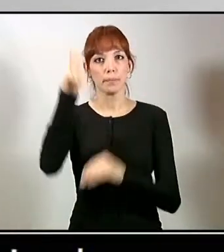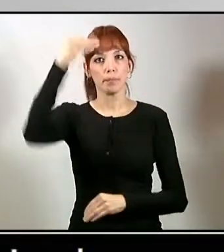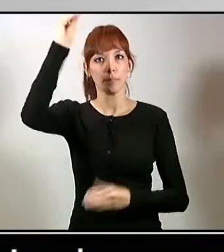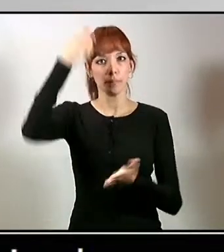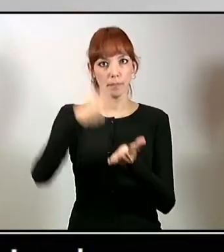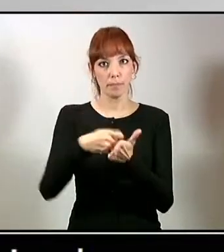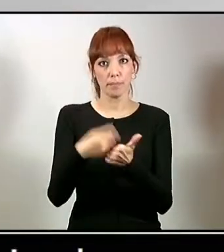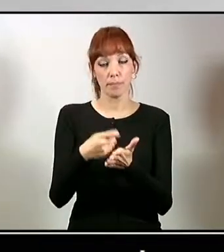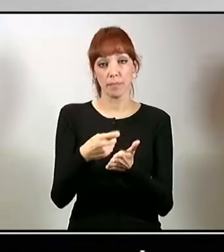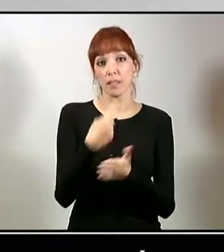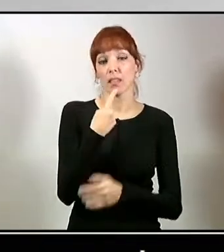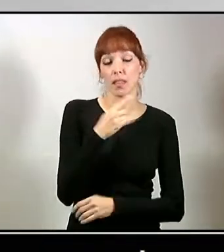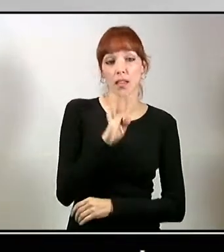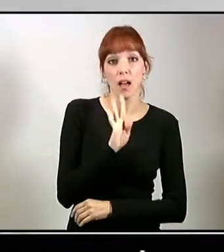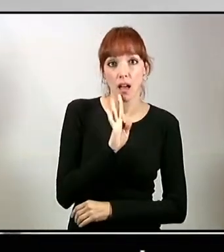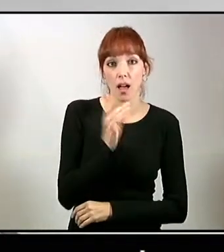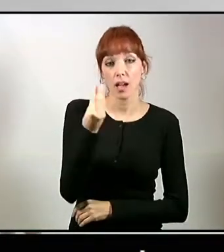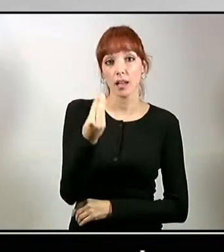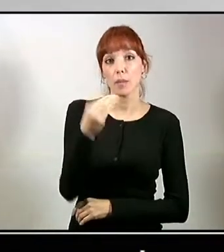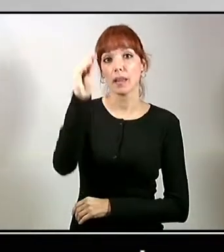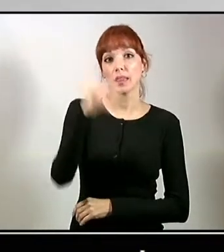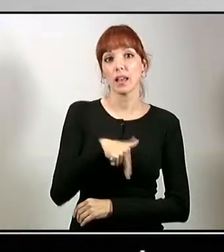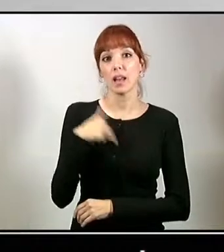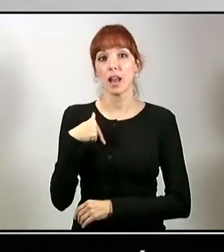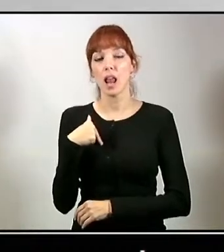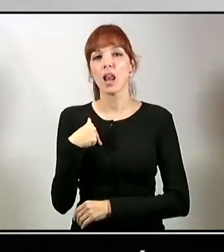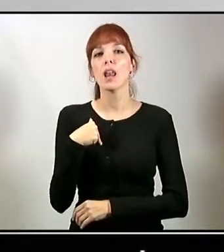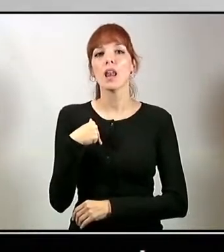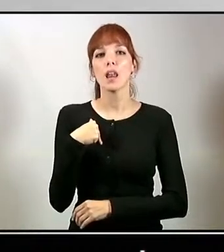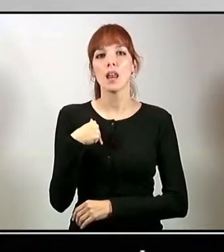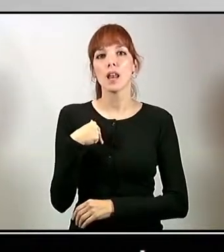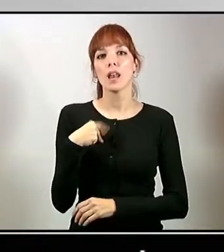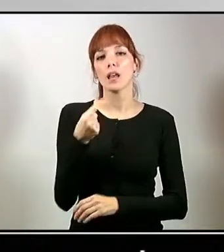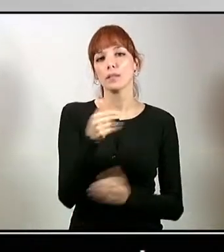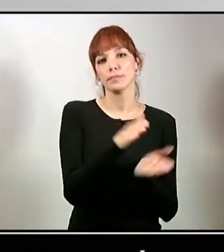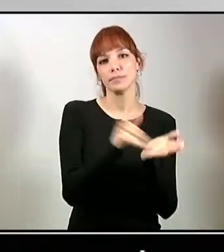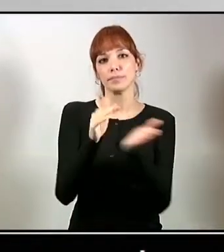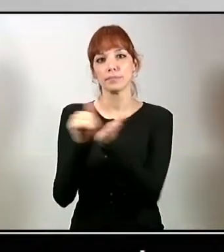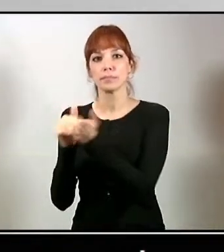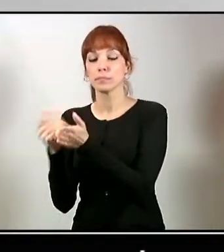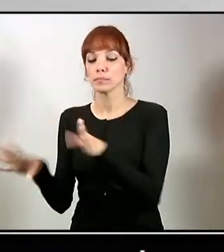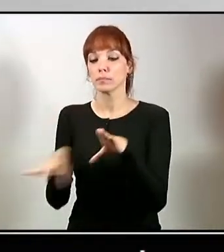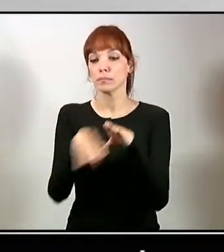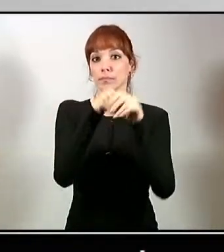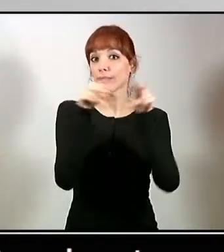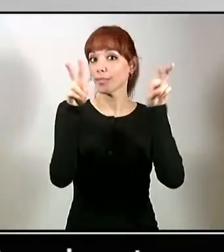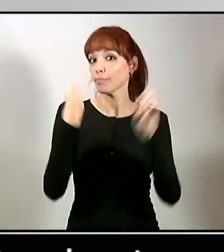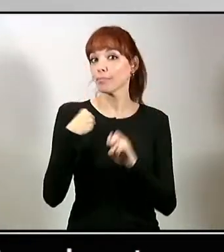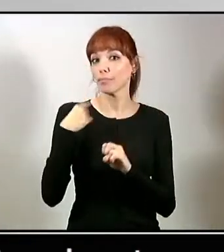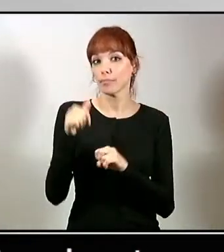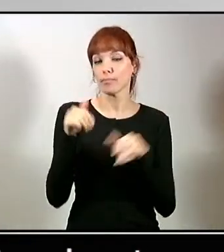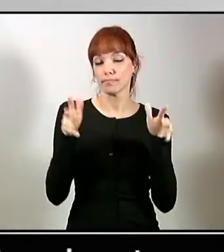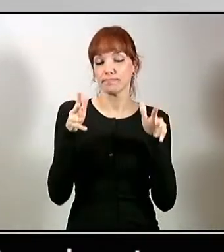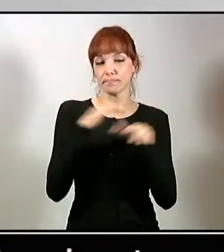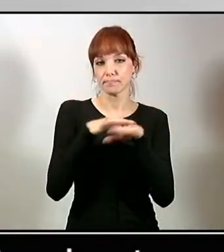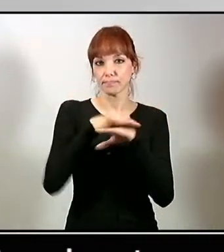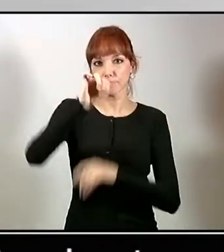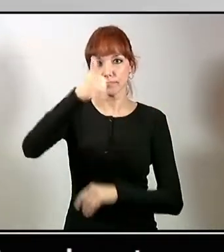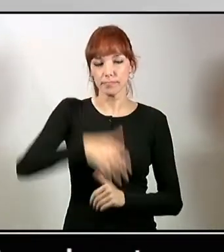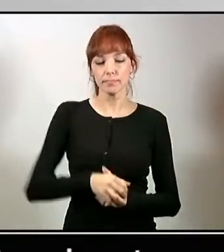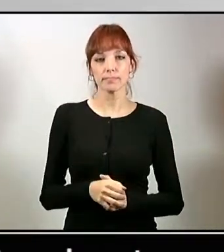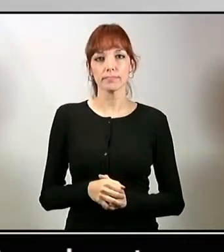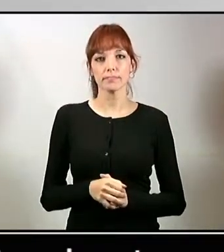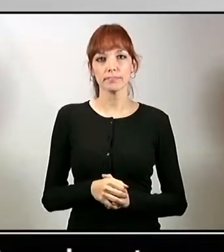se aprueba un incremento general de retribuciones que hoy ha aprobado el Consejo de Gobierno. La subida de